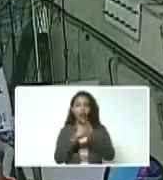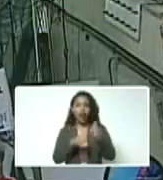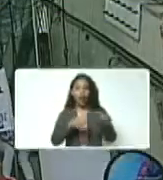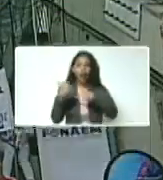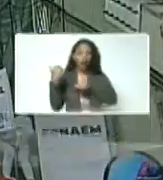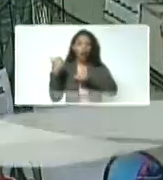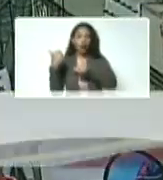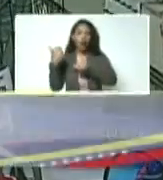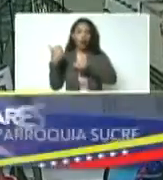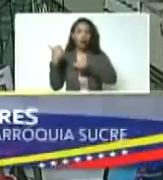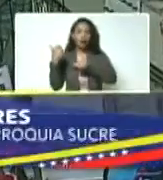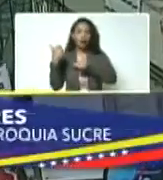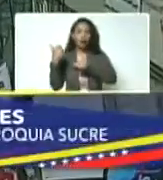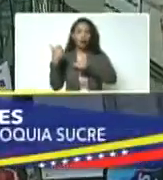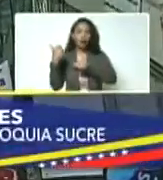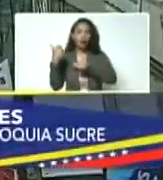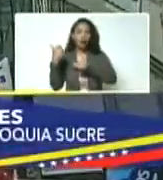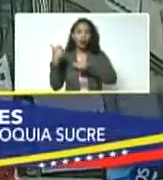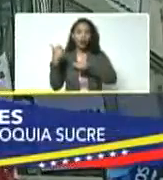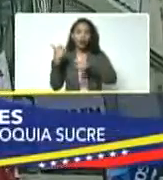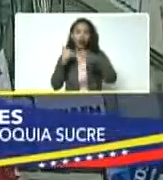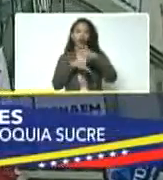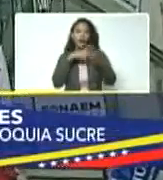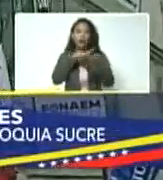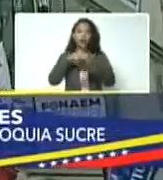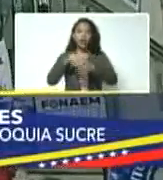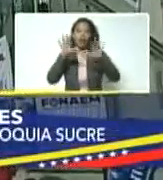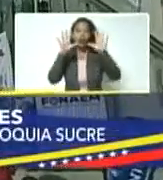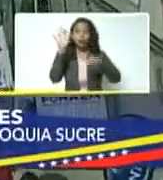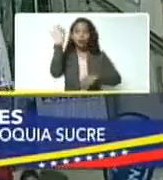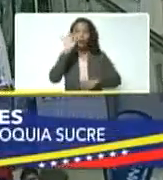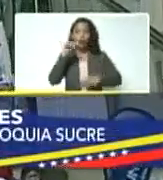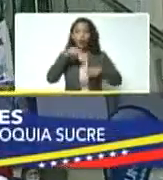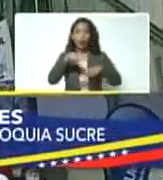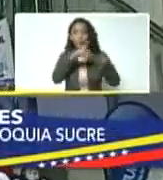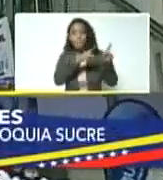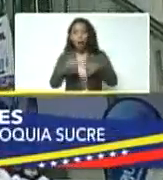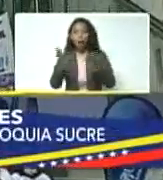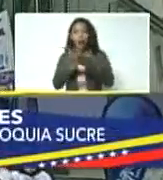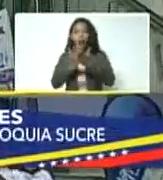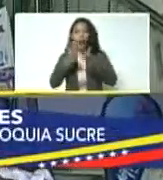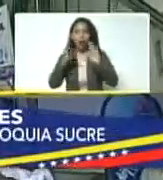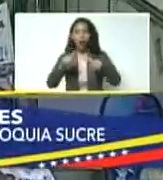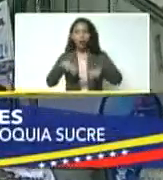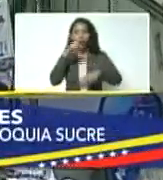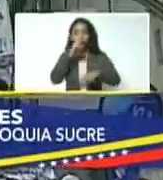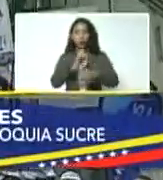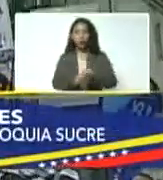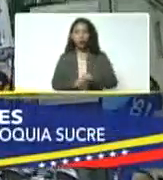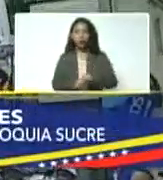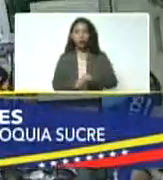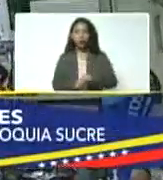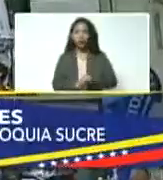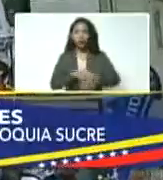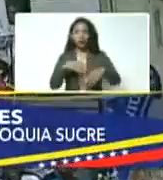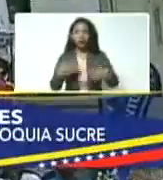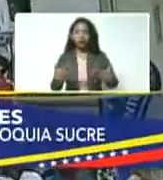van a participar en un 10% de este plan escolar este año